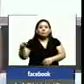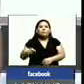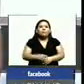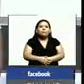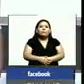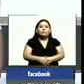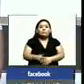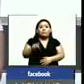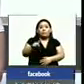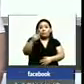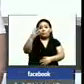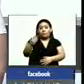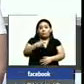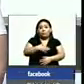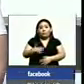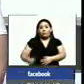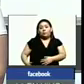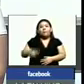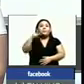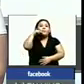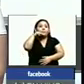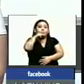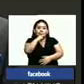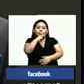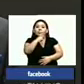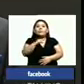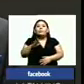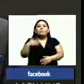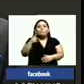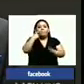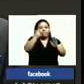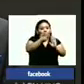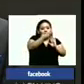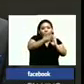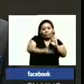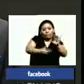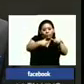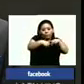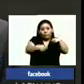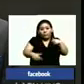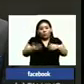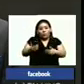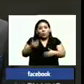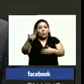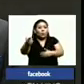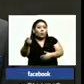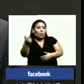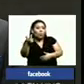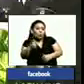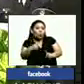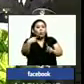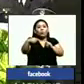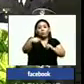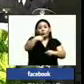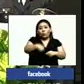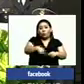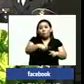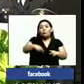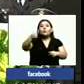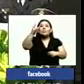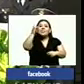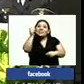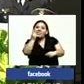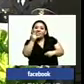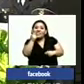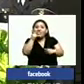Y este día el presidente de la República, Nayib Bukele, entregó la distinción de la orden del mérito policial Cruz de Oro, Plata y Bronce a